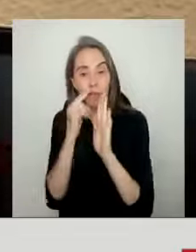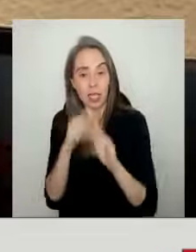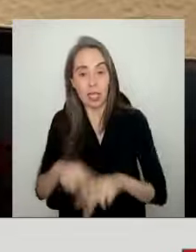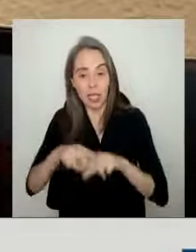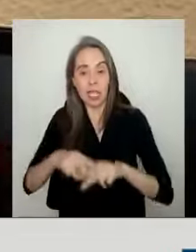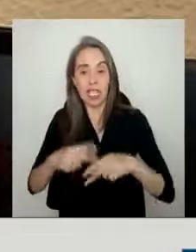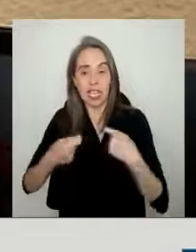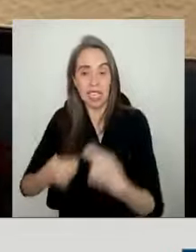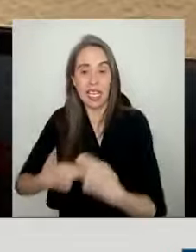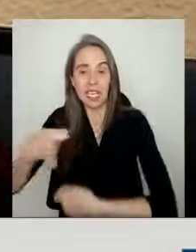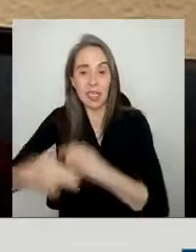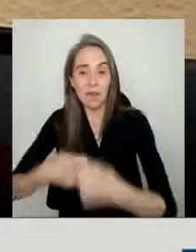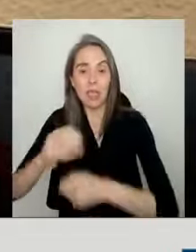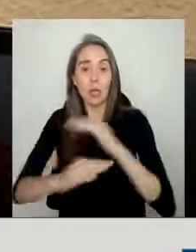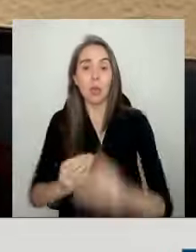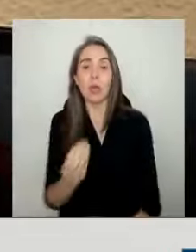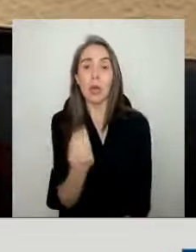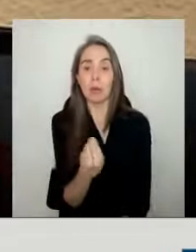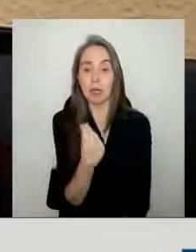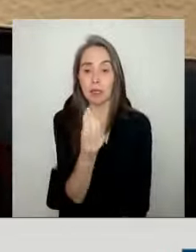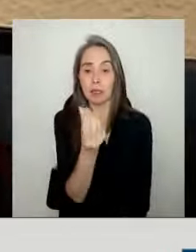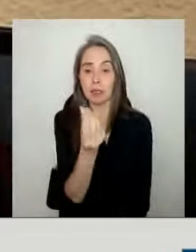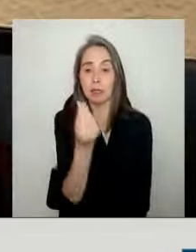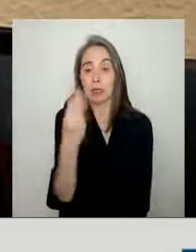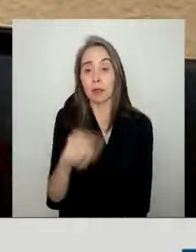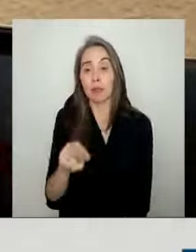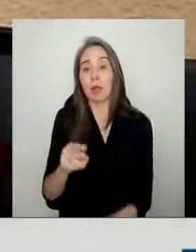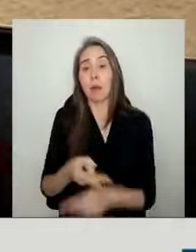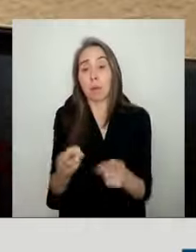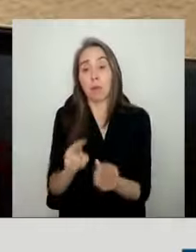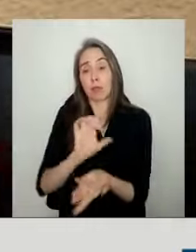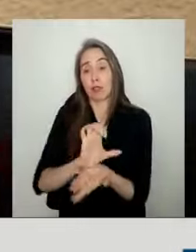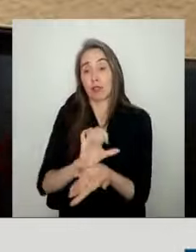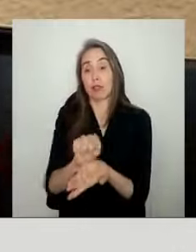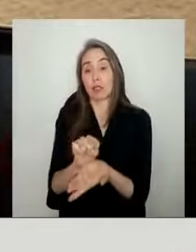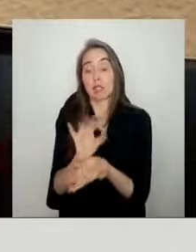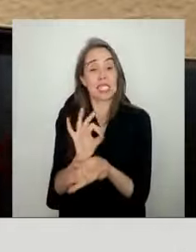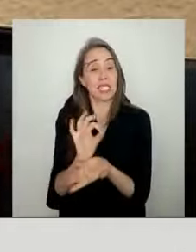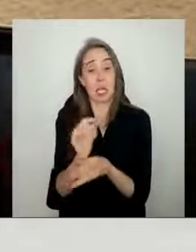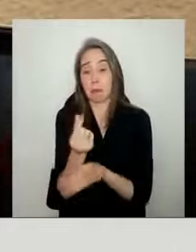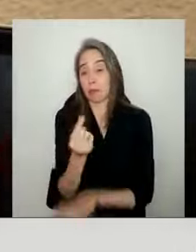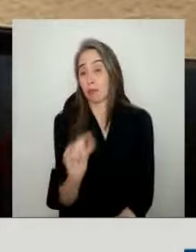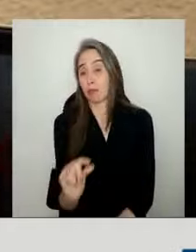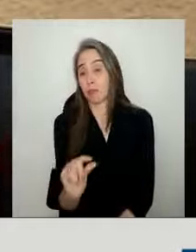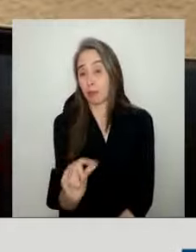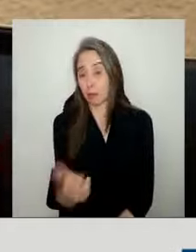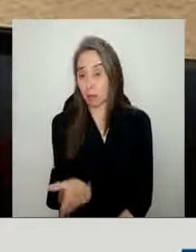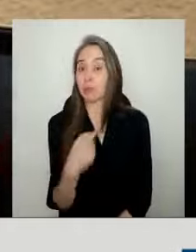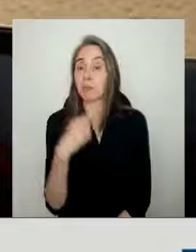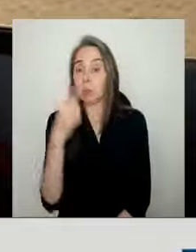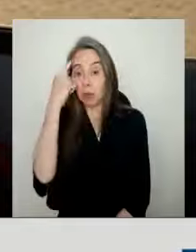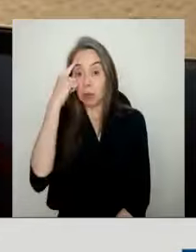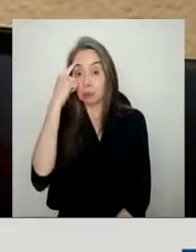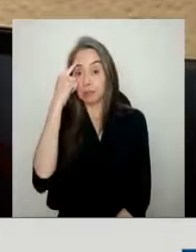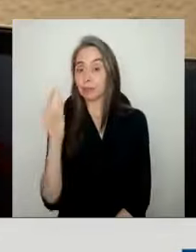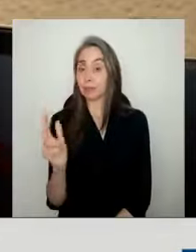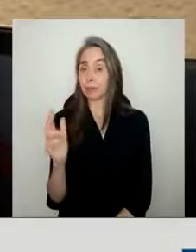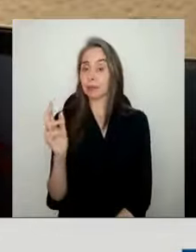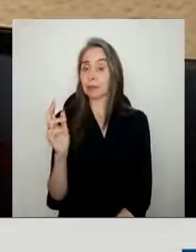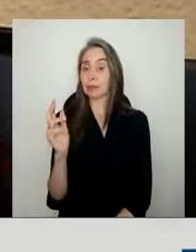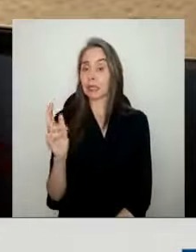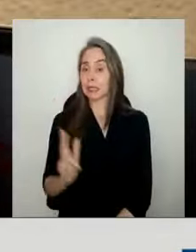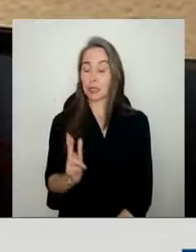cuidar muy bien los recursos públicos que siempre son escasos por eso me parece señor señora presidenta